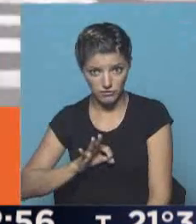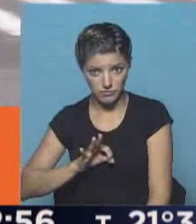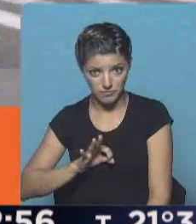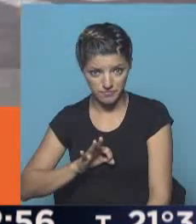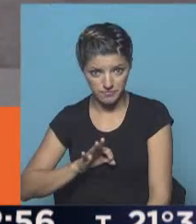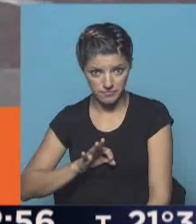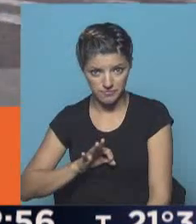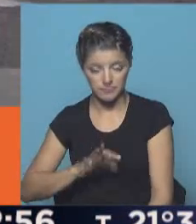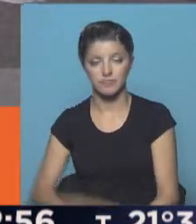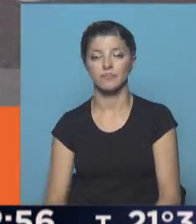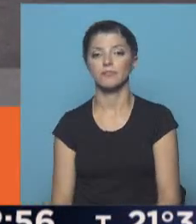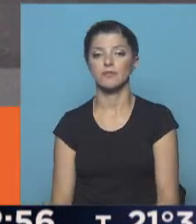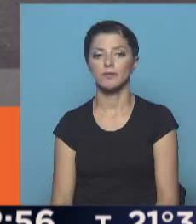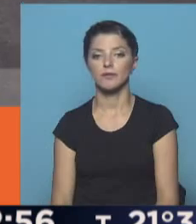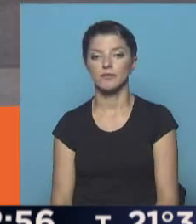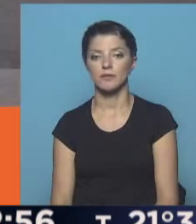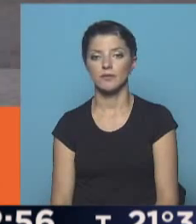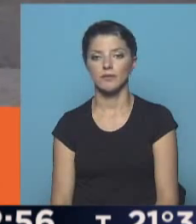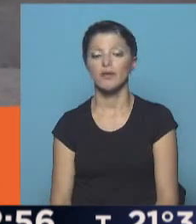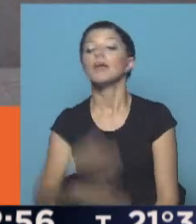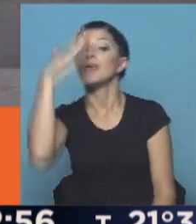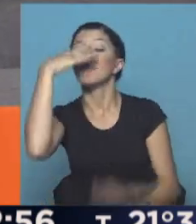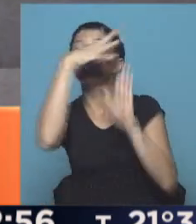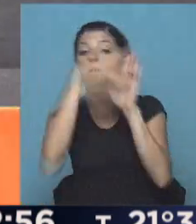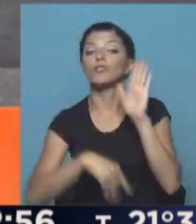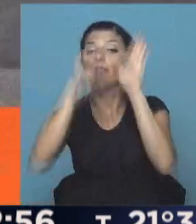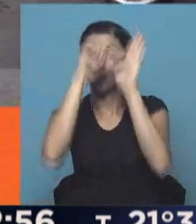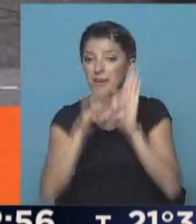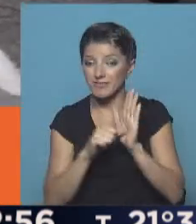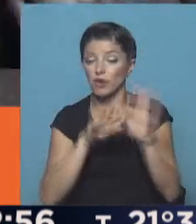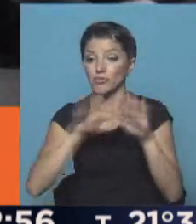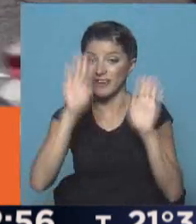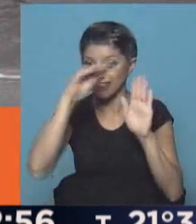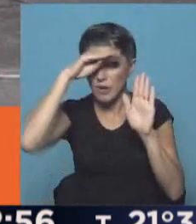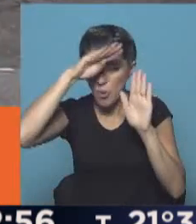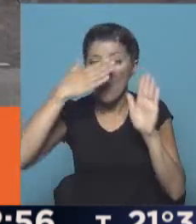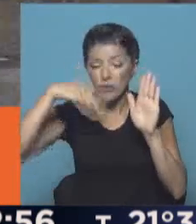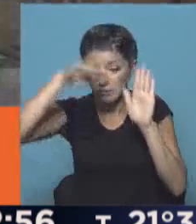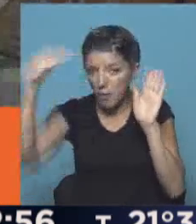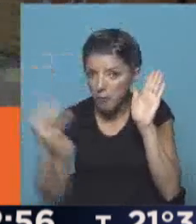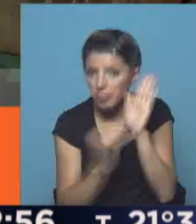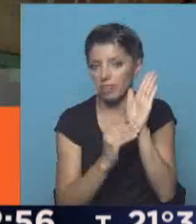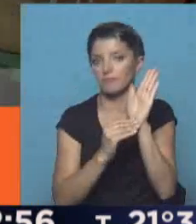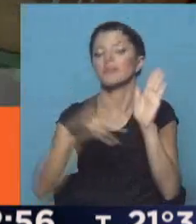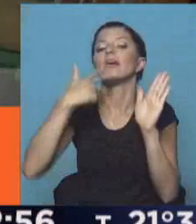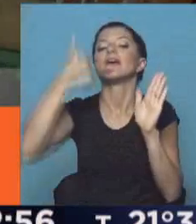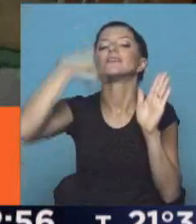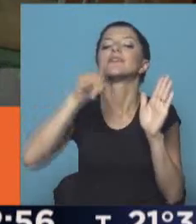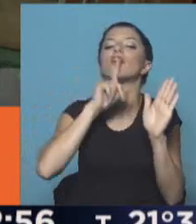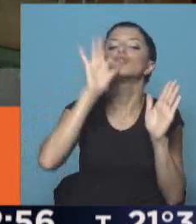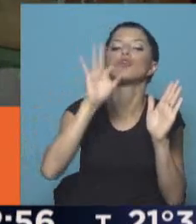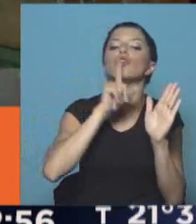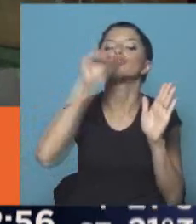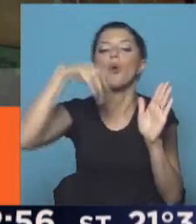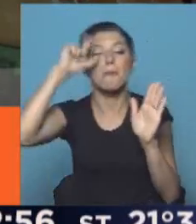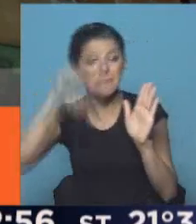Venezuela de último en la lista de países con ese tipo de situaciones. Santo Tomé creo que está en mejor condición para